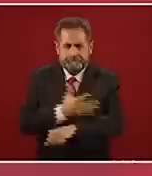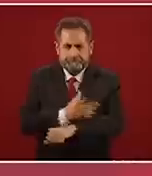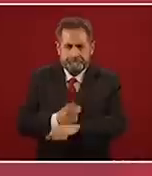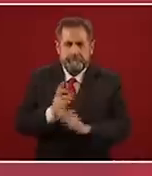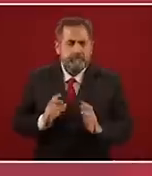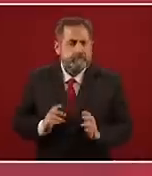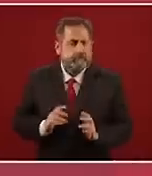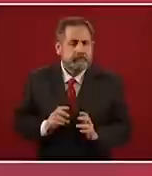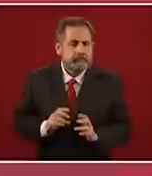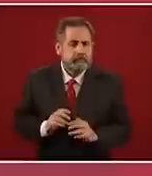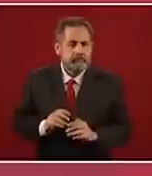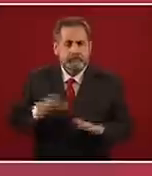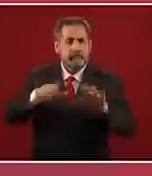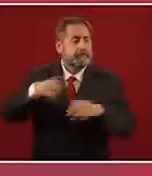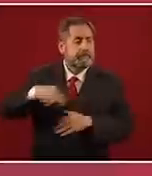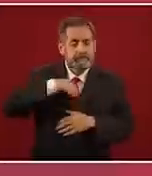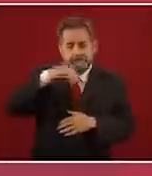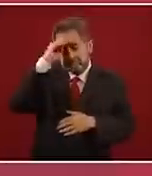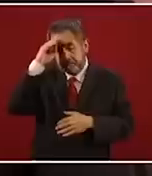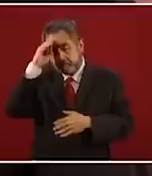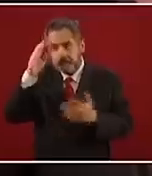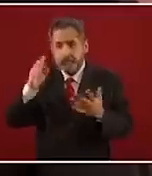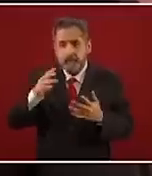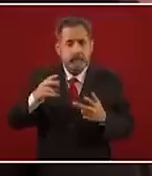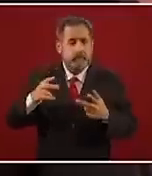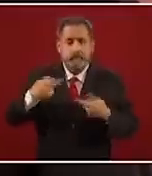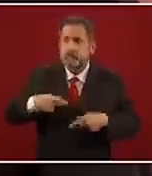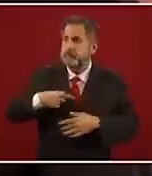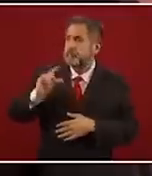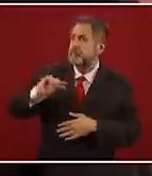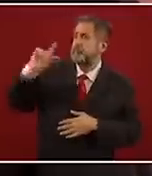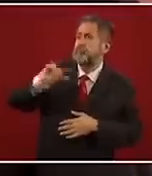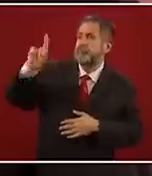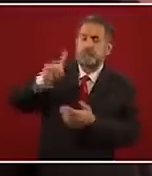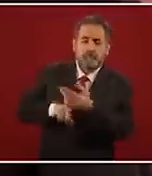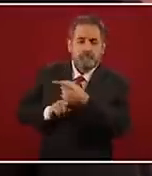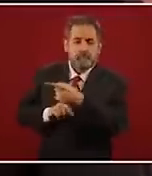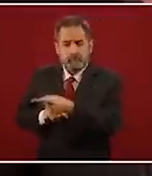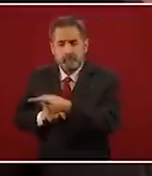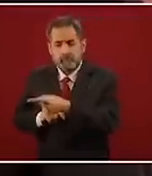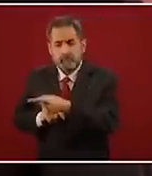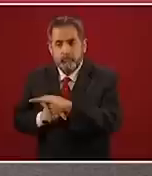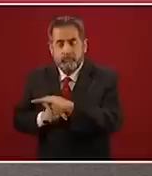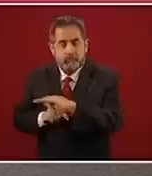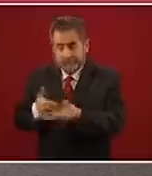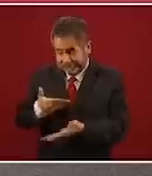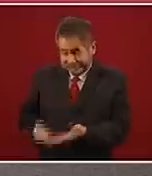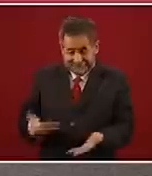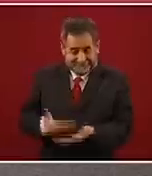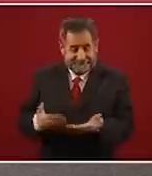A veces se cuestiona cuando digo que un buen servidor público en los tiempos